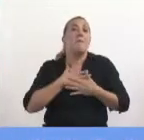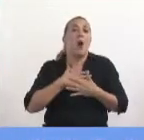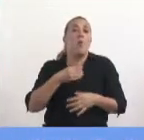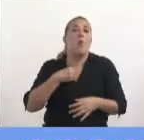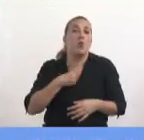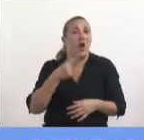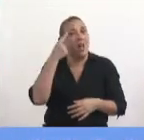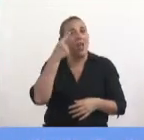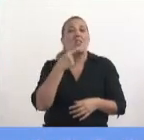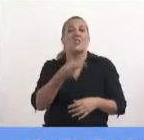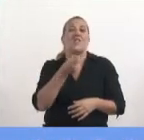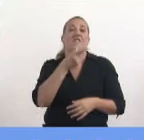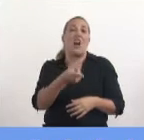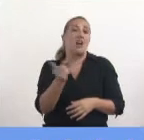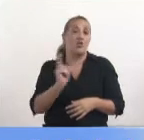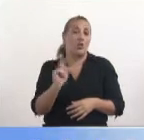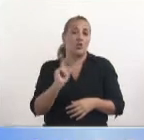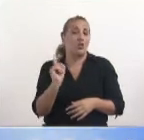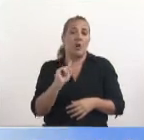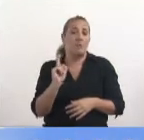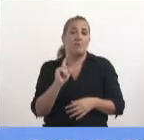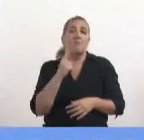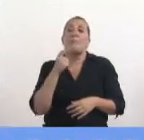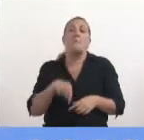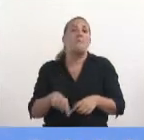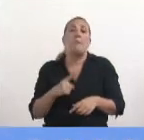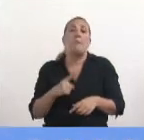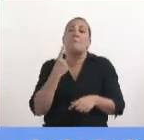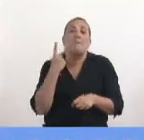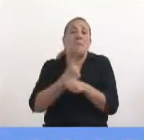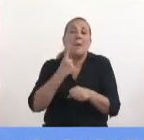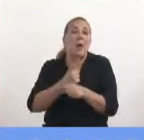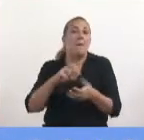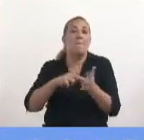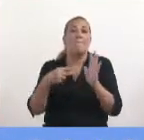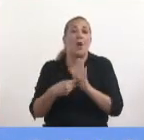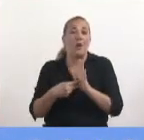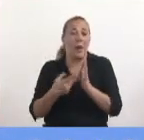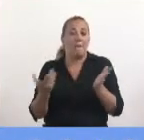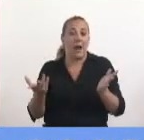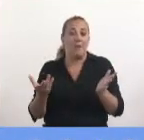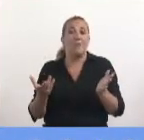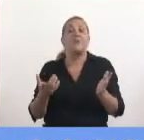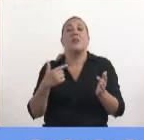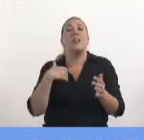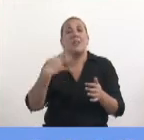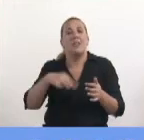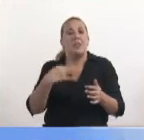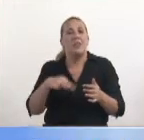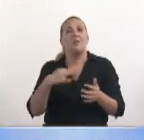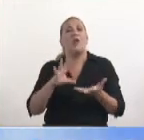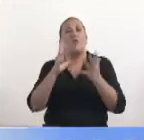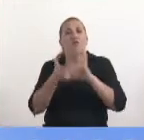que es fácil, y no es fácil. Es el principal problema que tiene la Argentina. De una vez por todas, tener un esquema